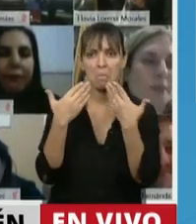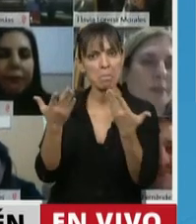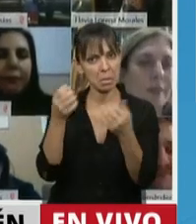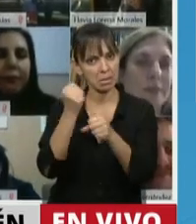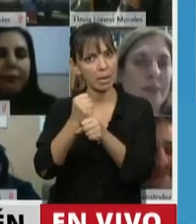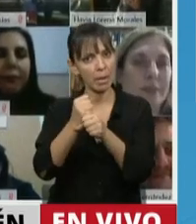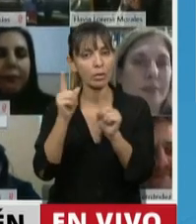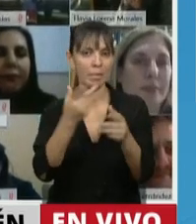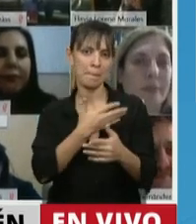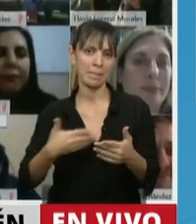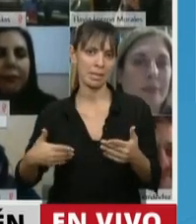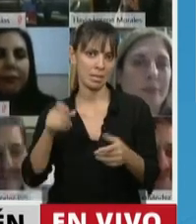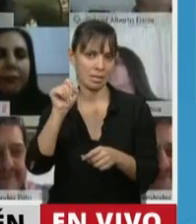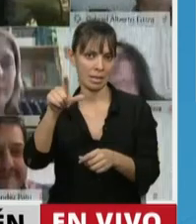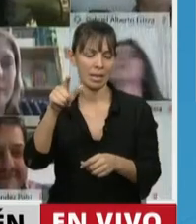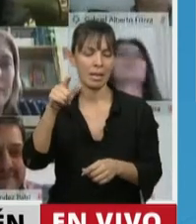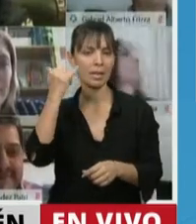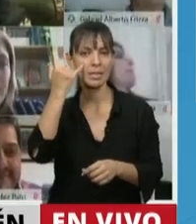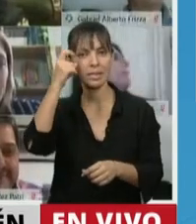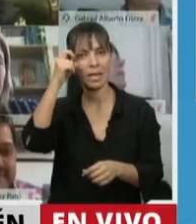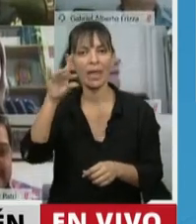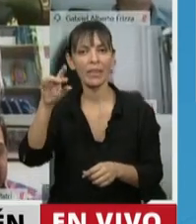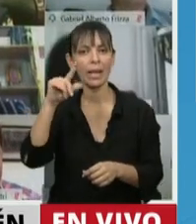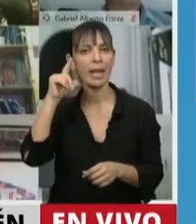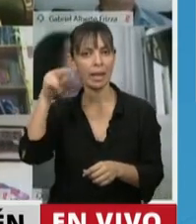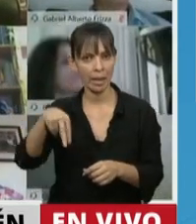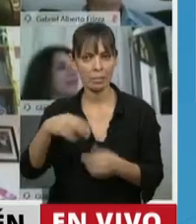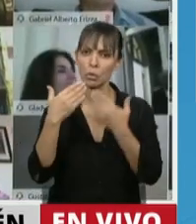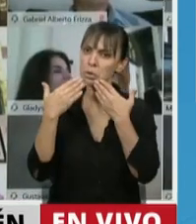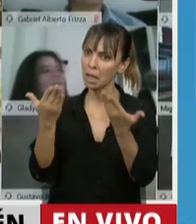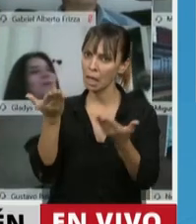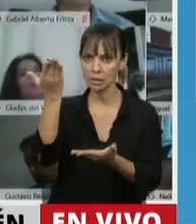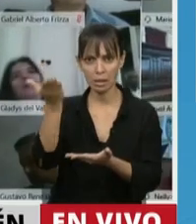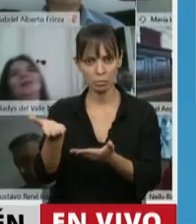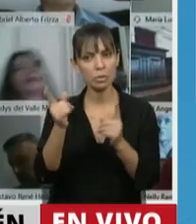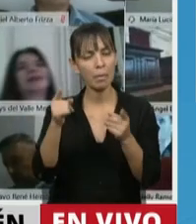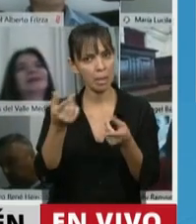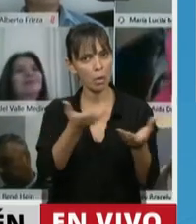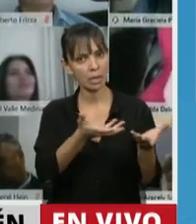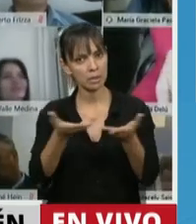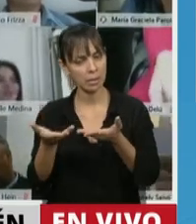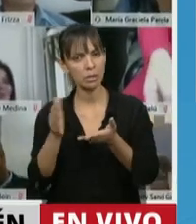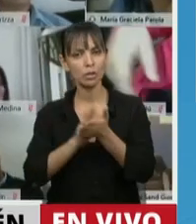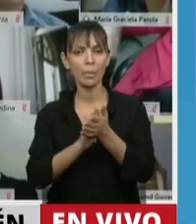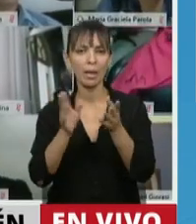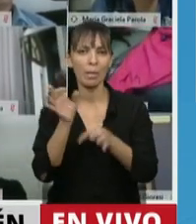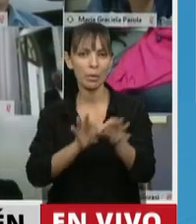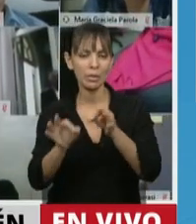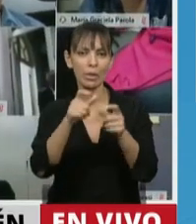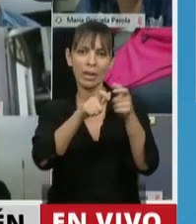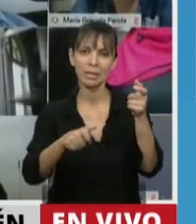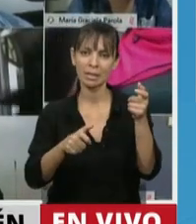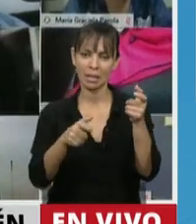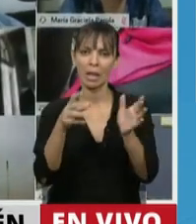presidente Pablo Yedlin. Muchas gracias, Pablo, y muchas gracias por considerar el proyecto de receta electrónica que había